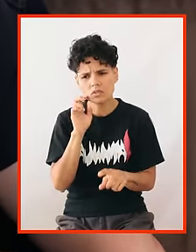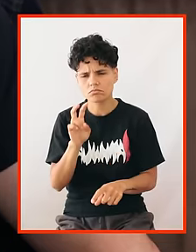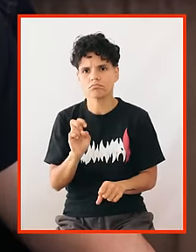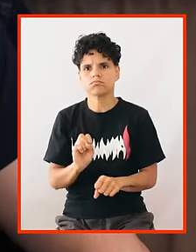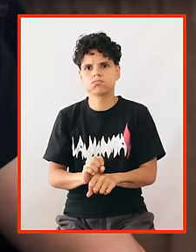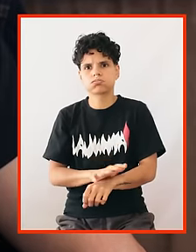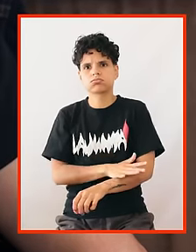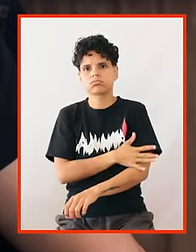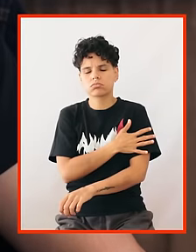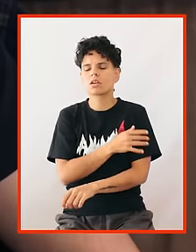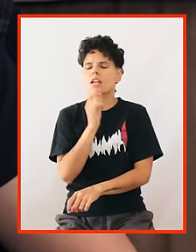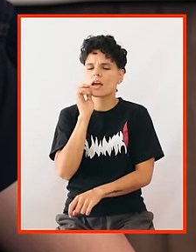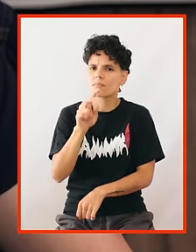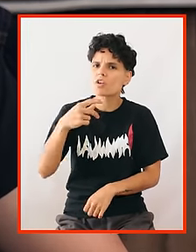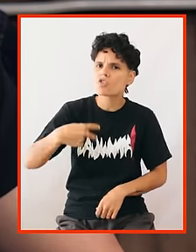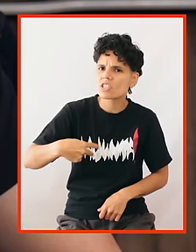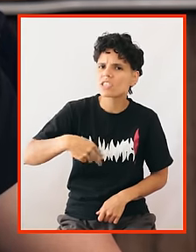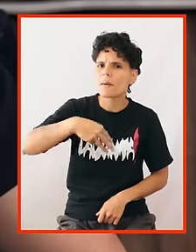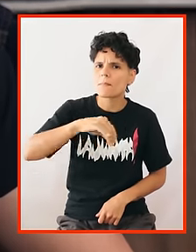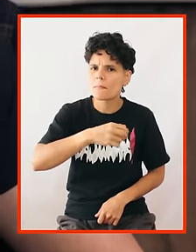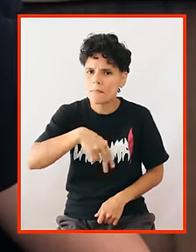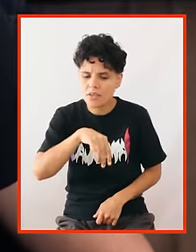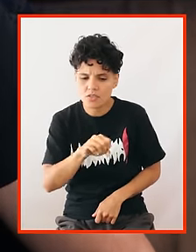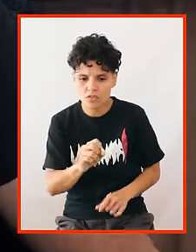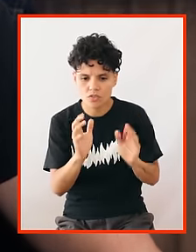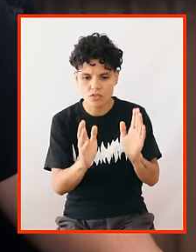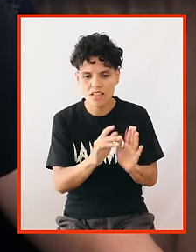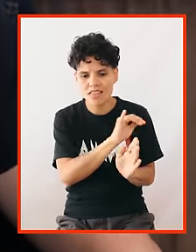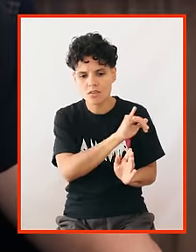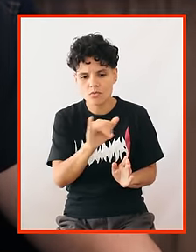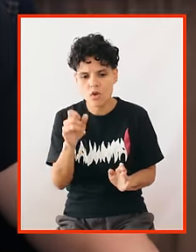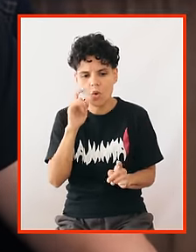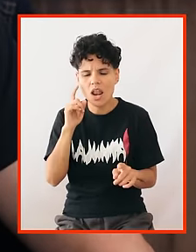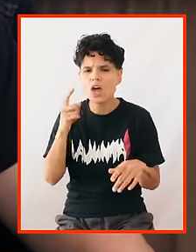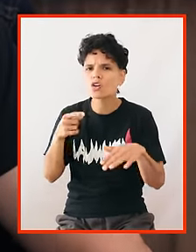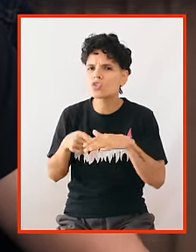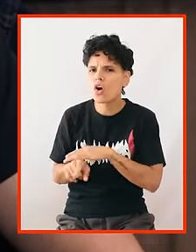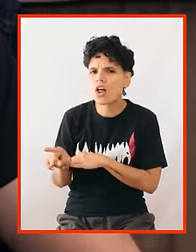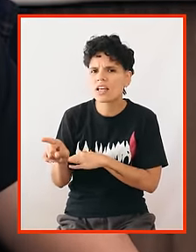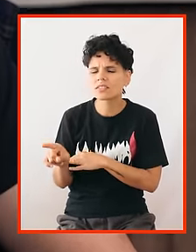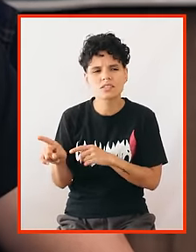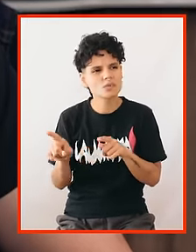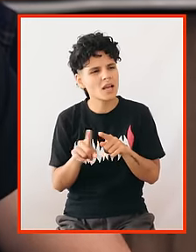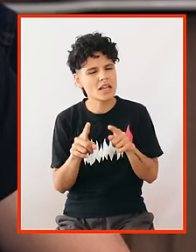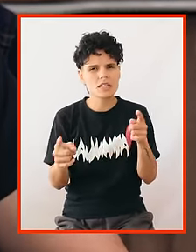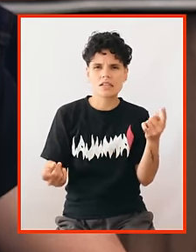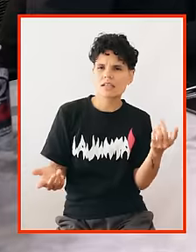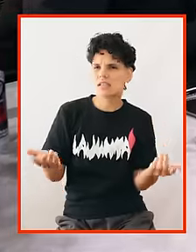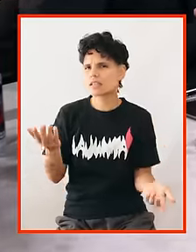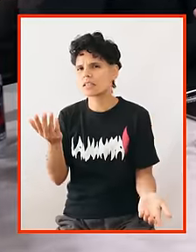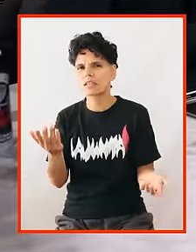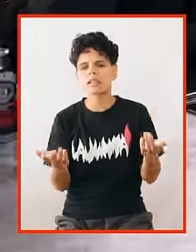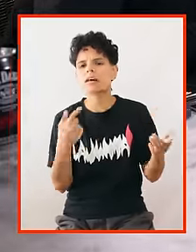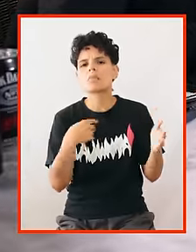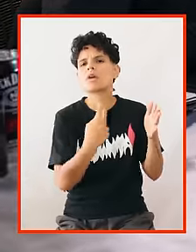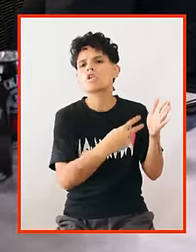la noticia de Eduardo Miño y después pasamos a los goles. Nos parecía chocante un poco eso. Y sentir que había ocurrido a